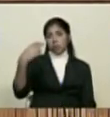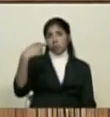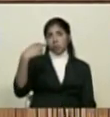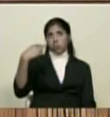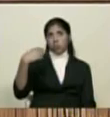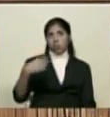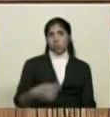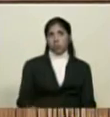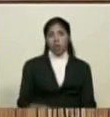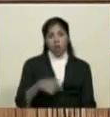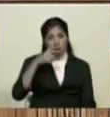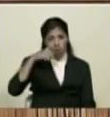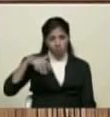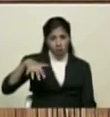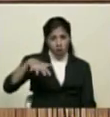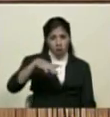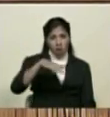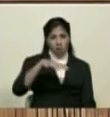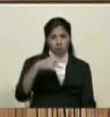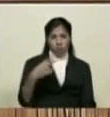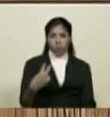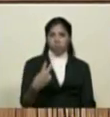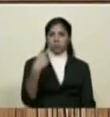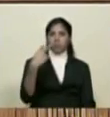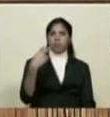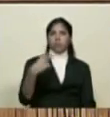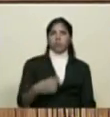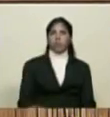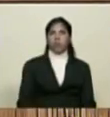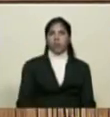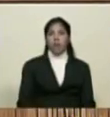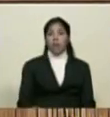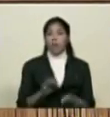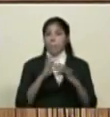frente a nuestro pueblo, a la nación, frente a nuestra familia,